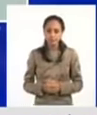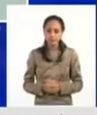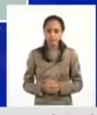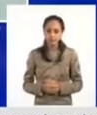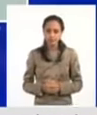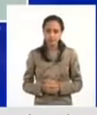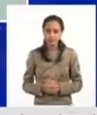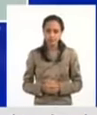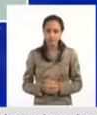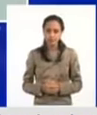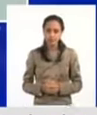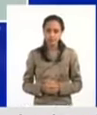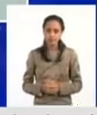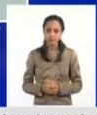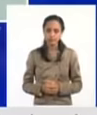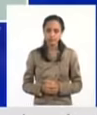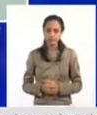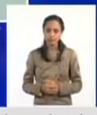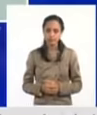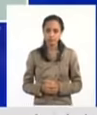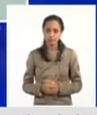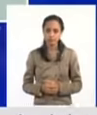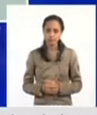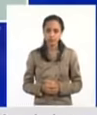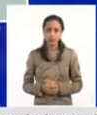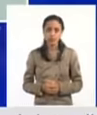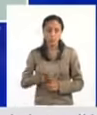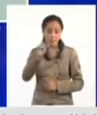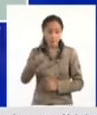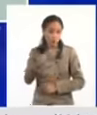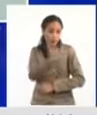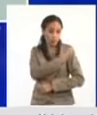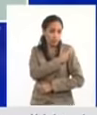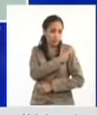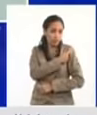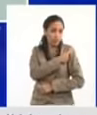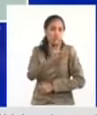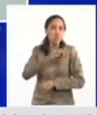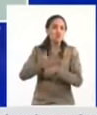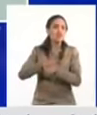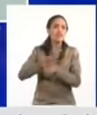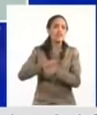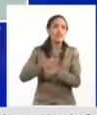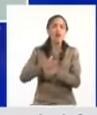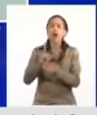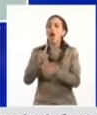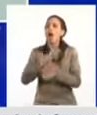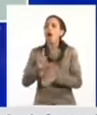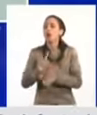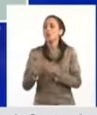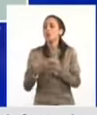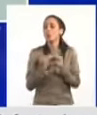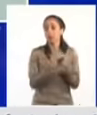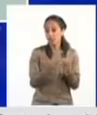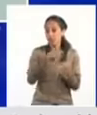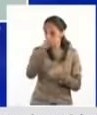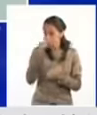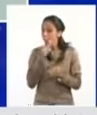virus, no para evitar contagiarnos, para estar claro, pero sí para enfrentarlo.